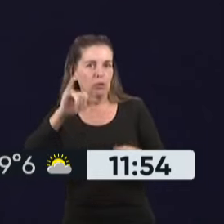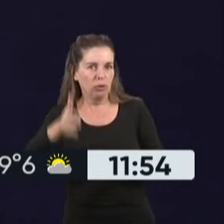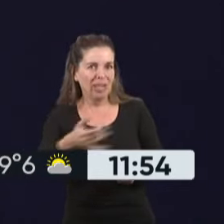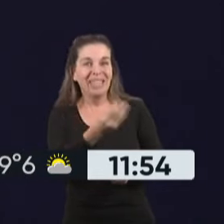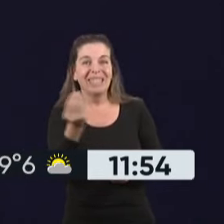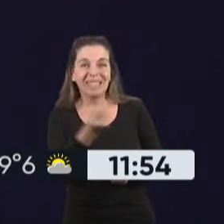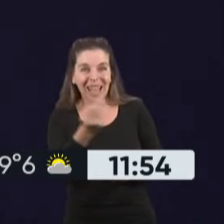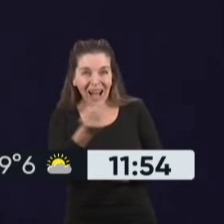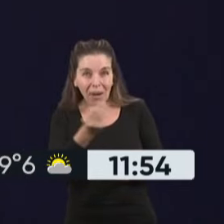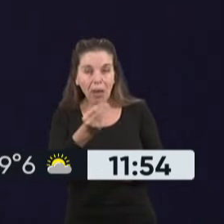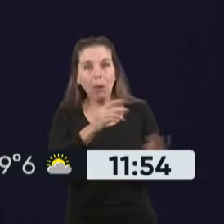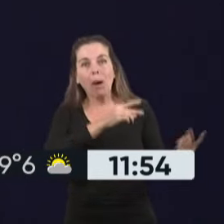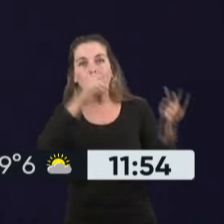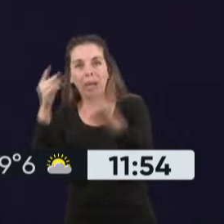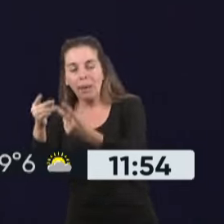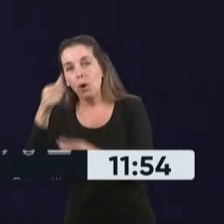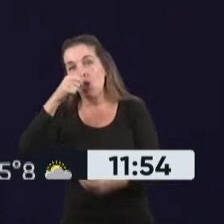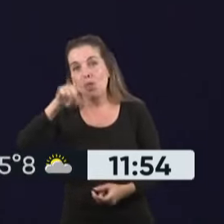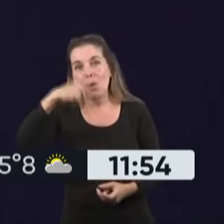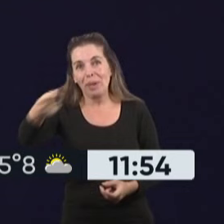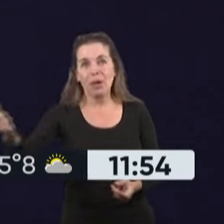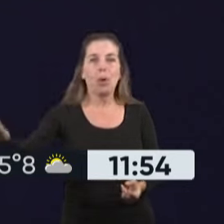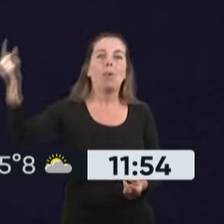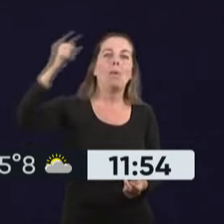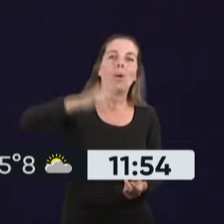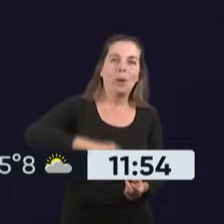vamos a estar viajando, vamos a estar regresando el domingo a un